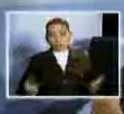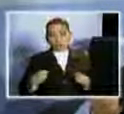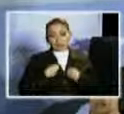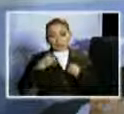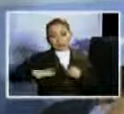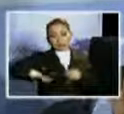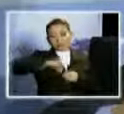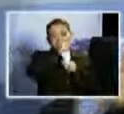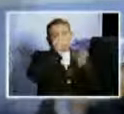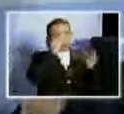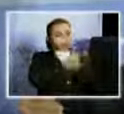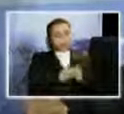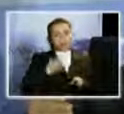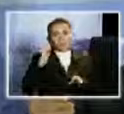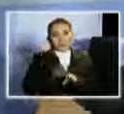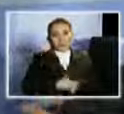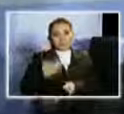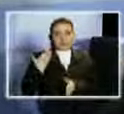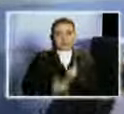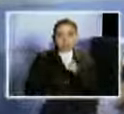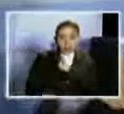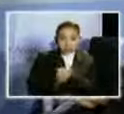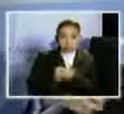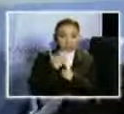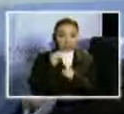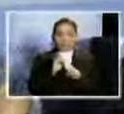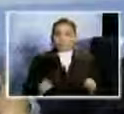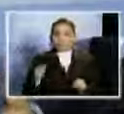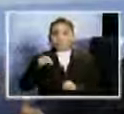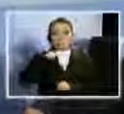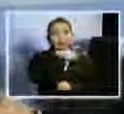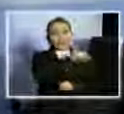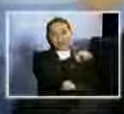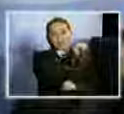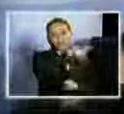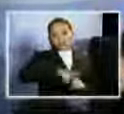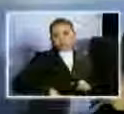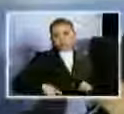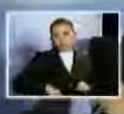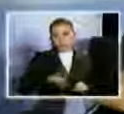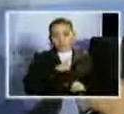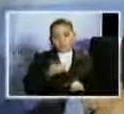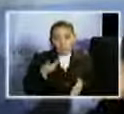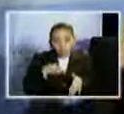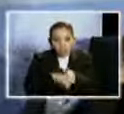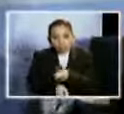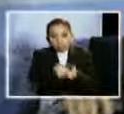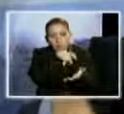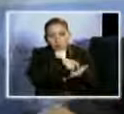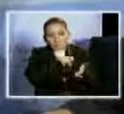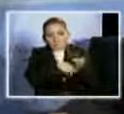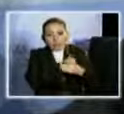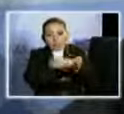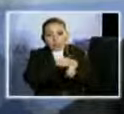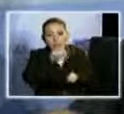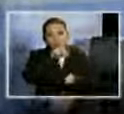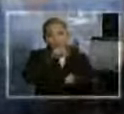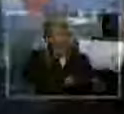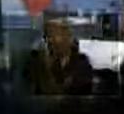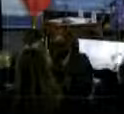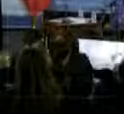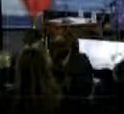un mundo infinitamente más inseguro porque también están los agentes no estatales que pueden tener acceso a material nuclear.